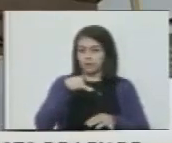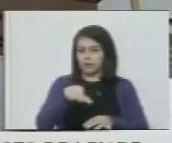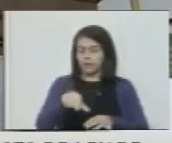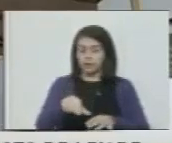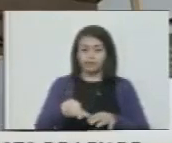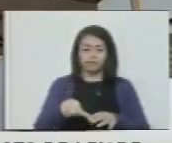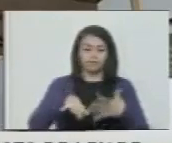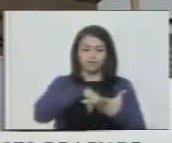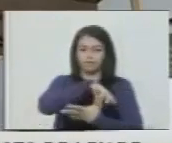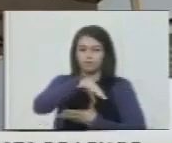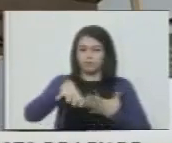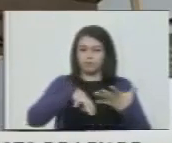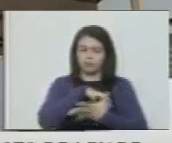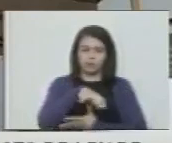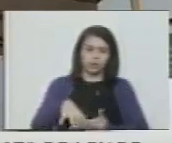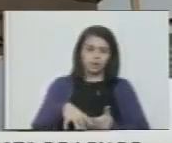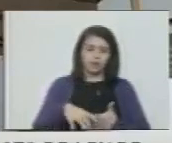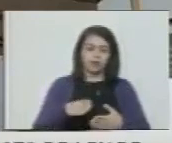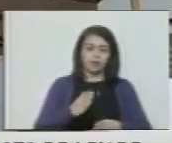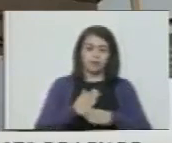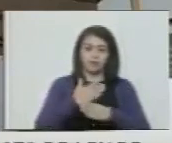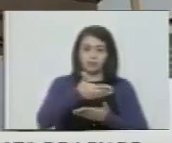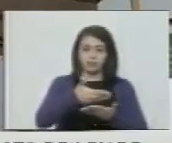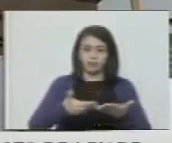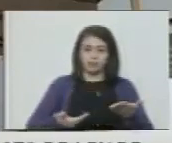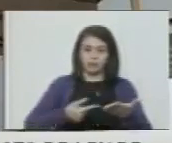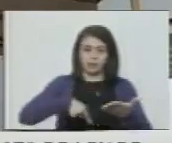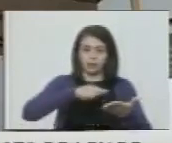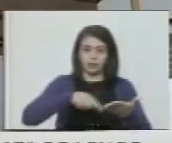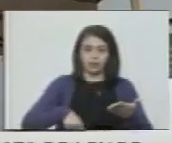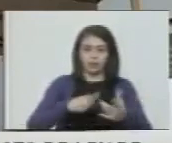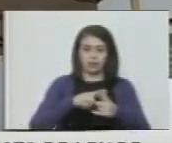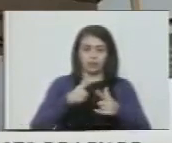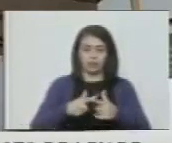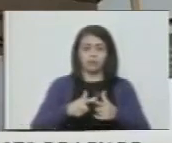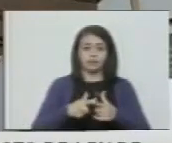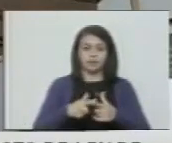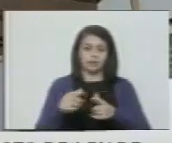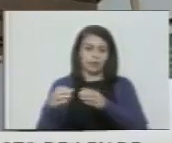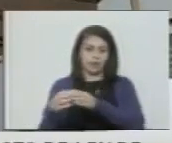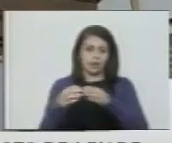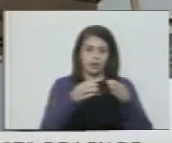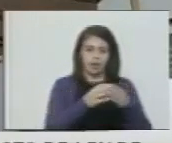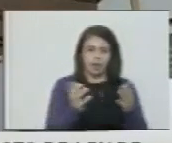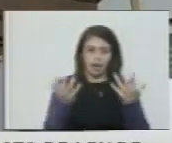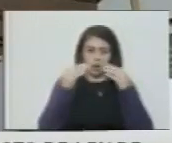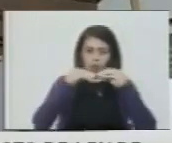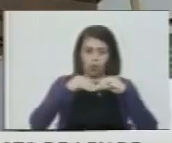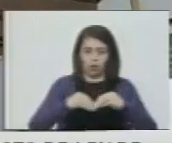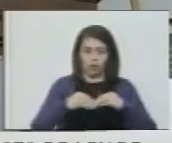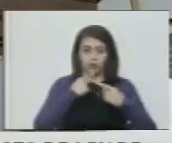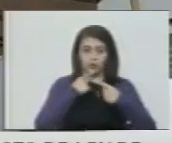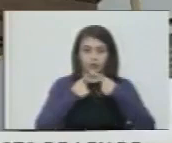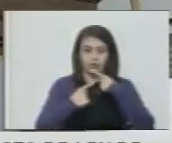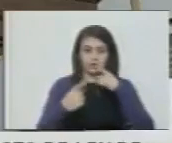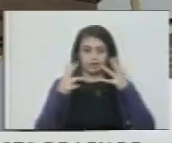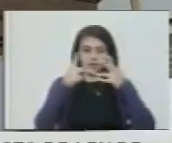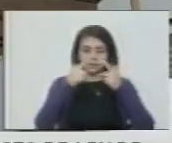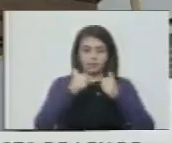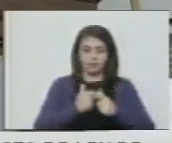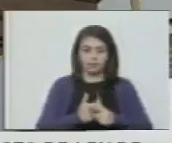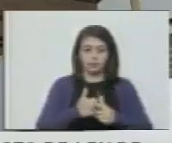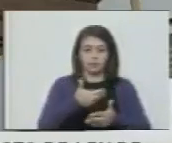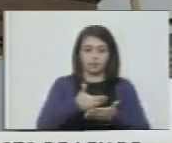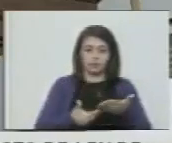de los siniestros ocurridos y cubiertos conforme al contrato suscrito entre las partes. Se incluye en esta definición la administración